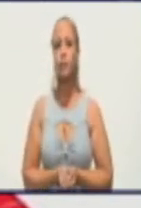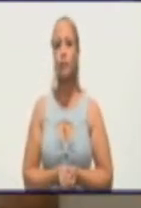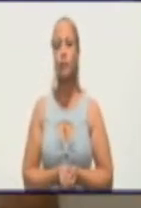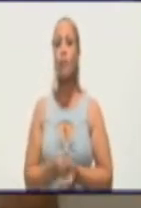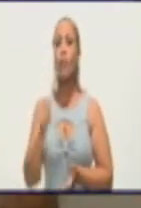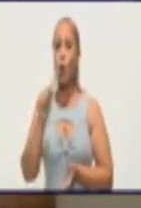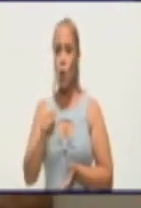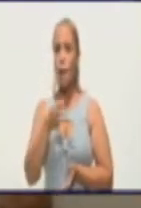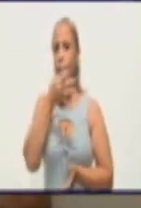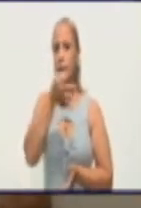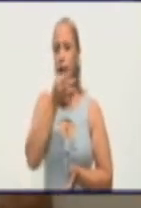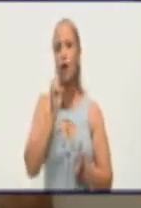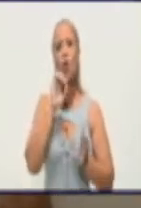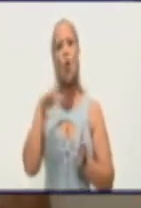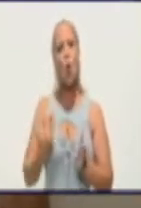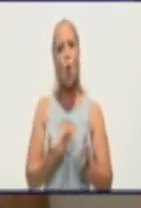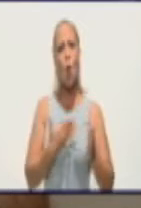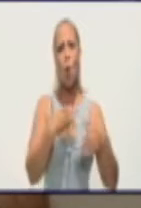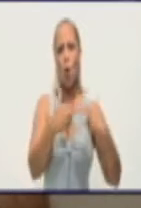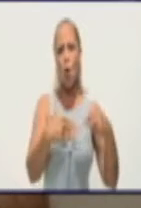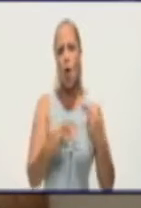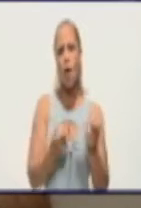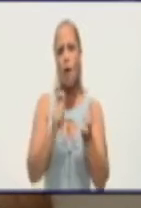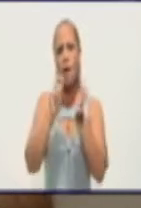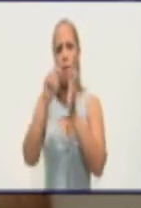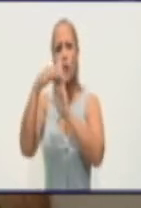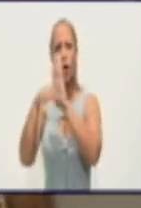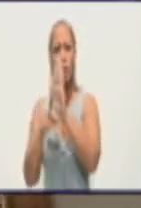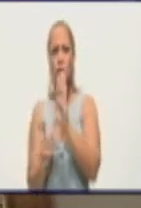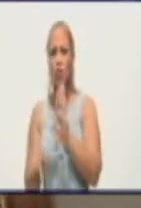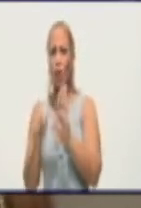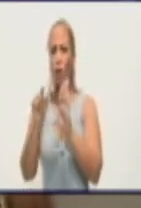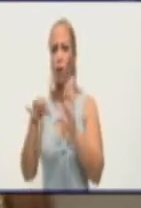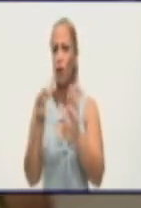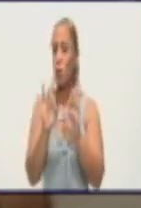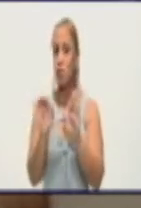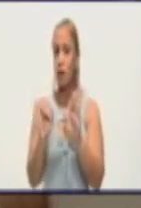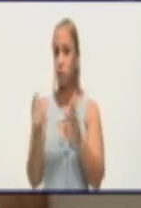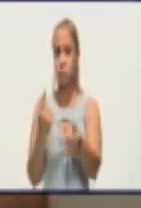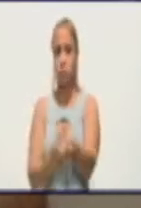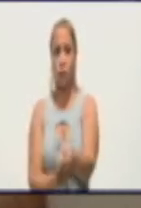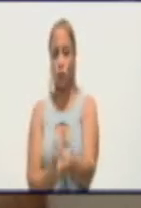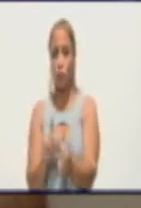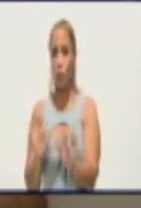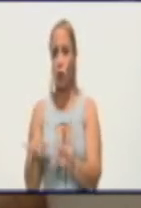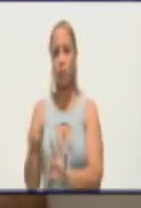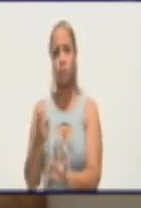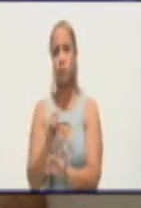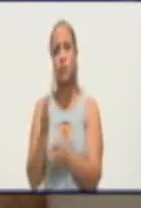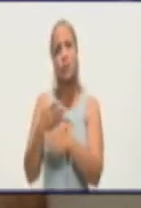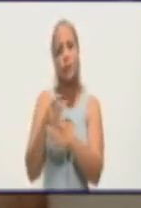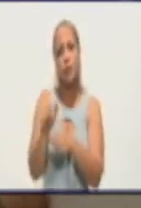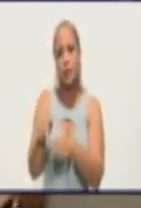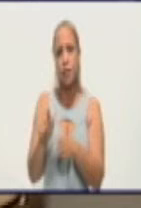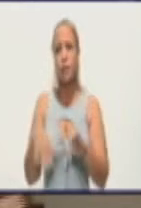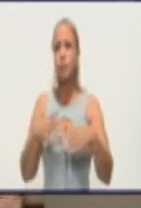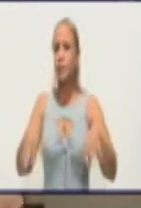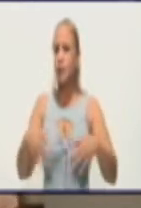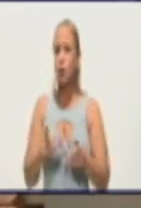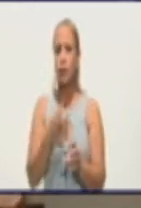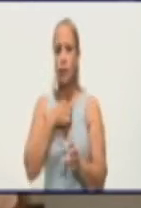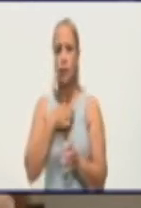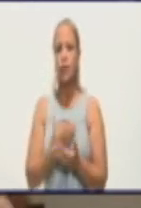cómo vamos a hacer como las cuál va a ser la programación que no va a ser lo habitual porque es atípico el comportamiento que tenemos estamos tratando esos